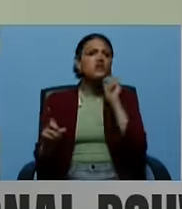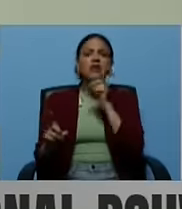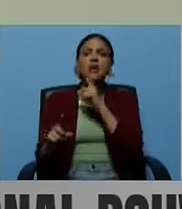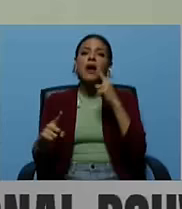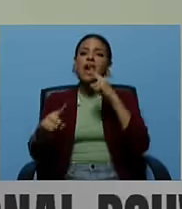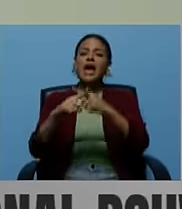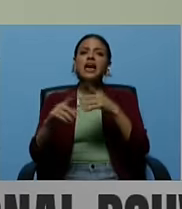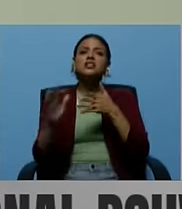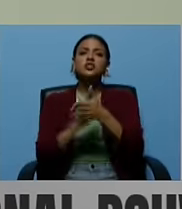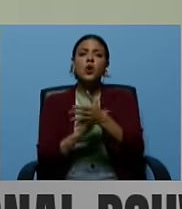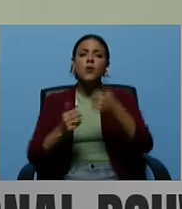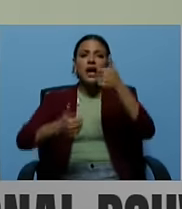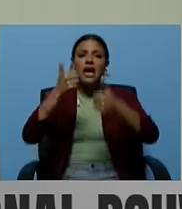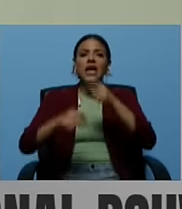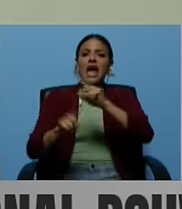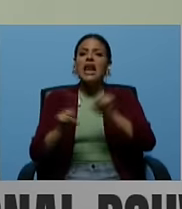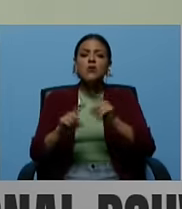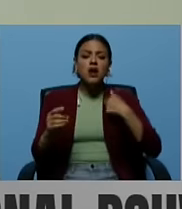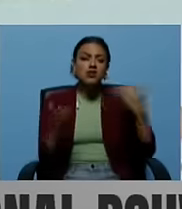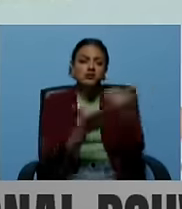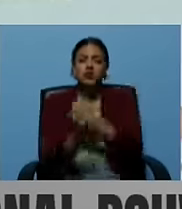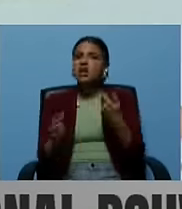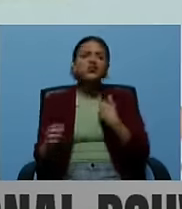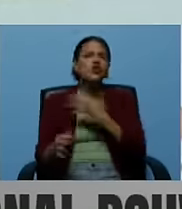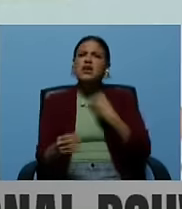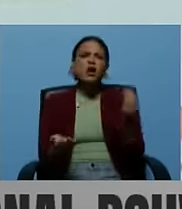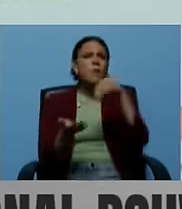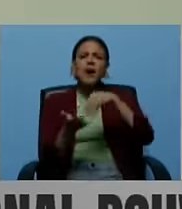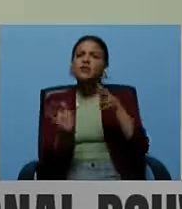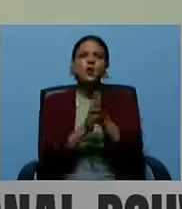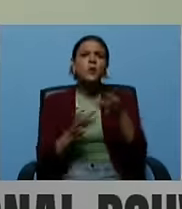Dice que se retiró de la vida política. Sí, sí, sí. No, se despidió. Bueno,